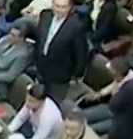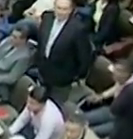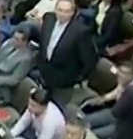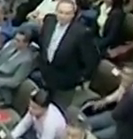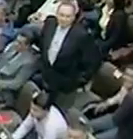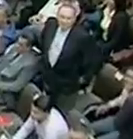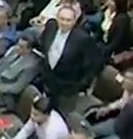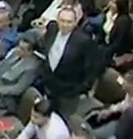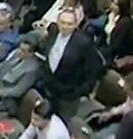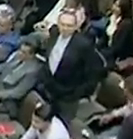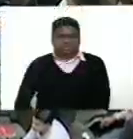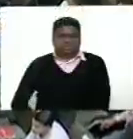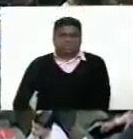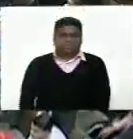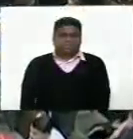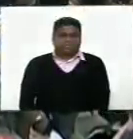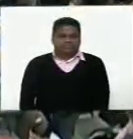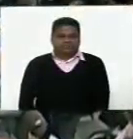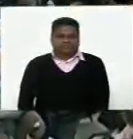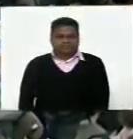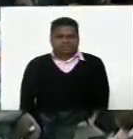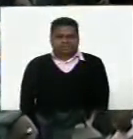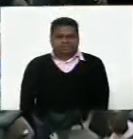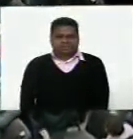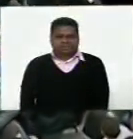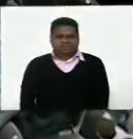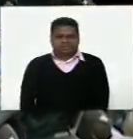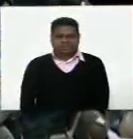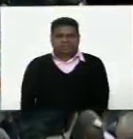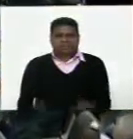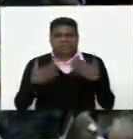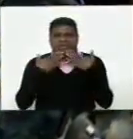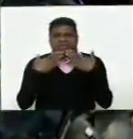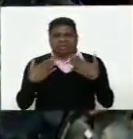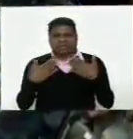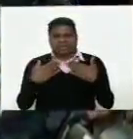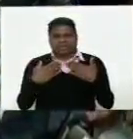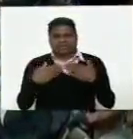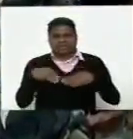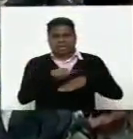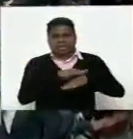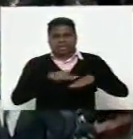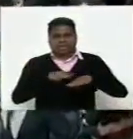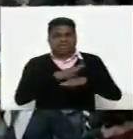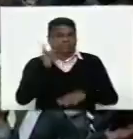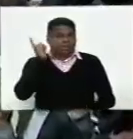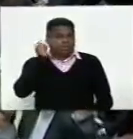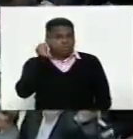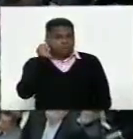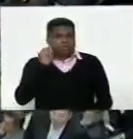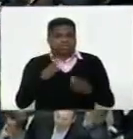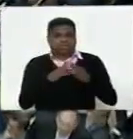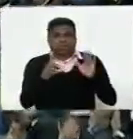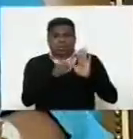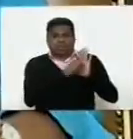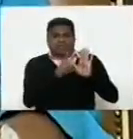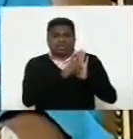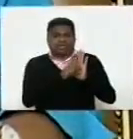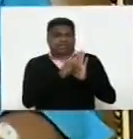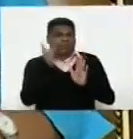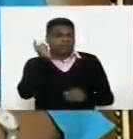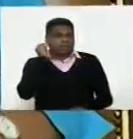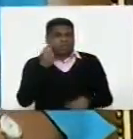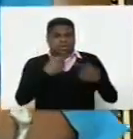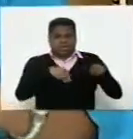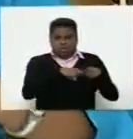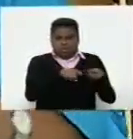Gracias a la ministra de la Mujer, del Poder Popular, para la garantía de los derechos de la mujer y la igualdad de género, por